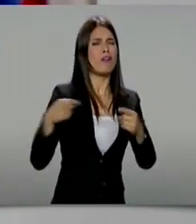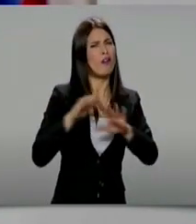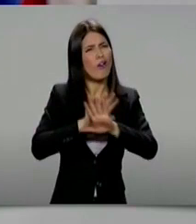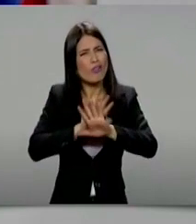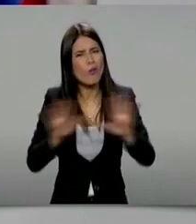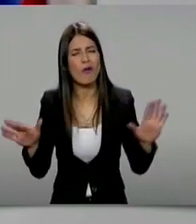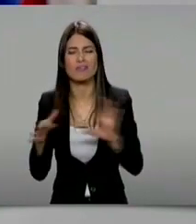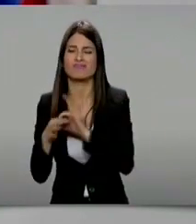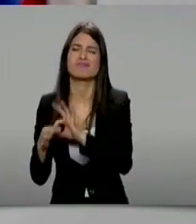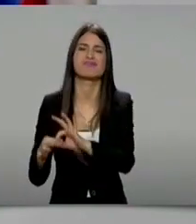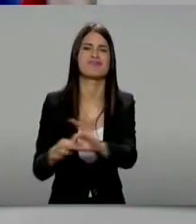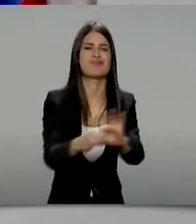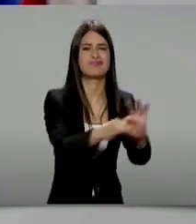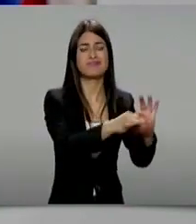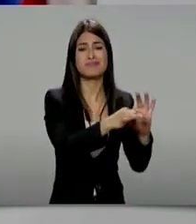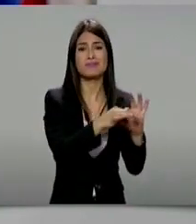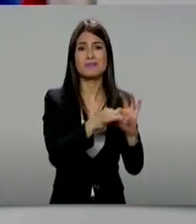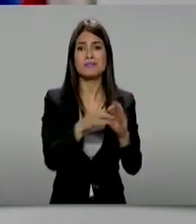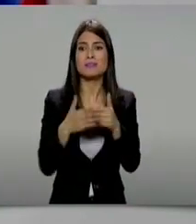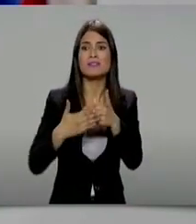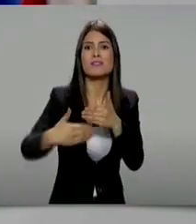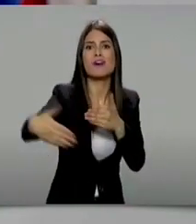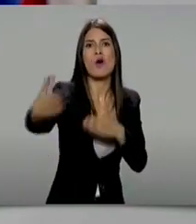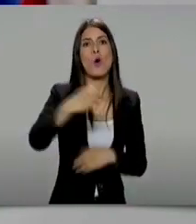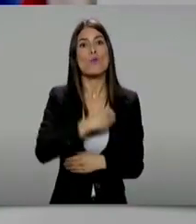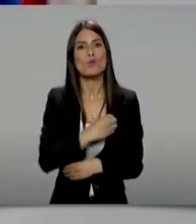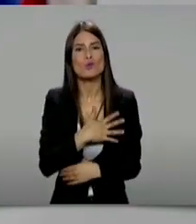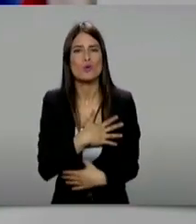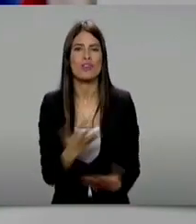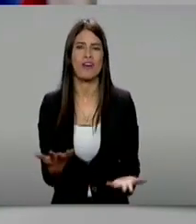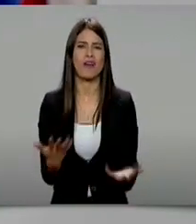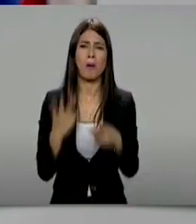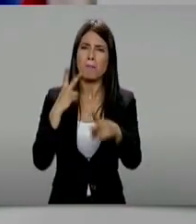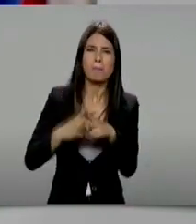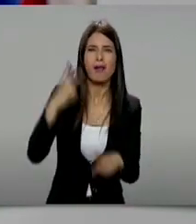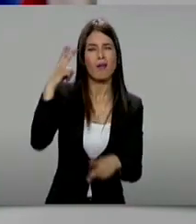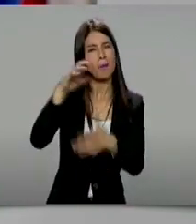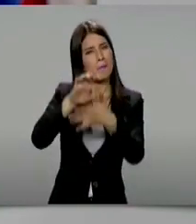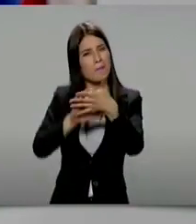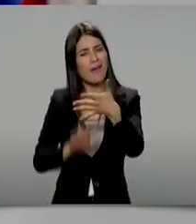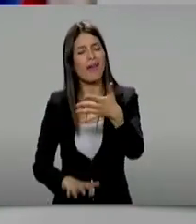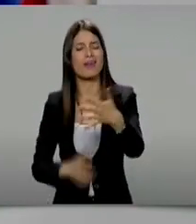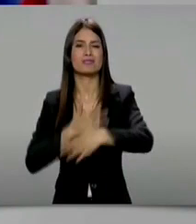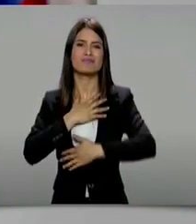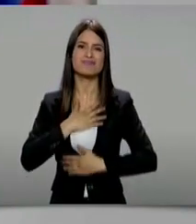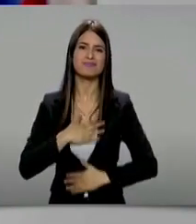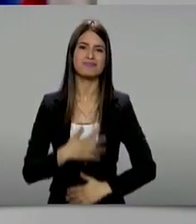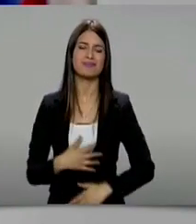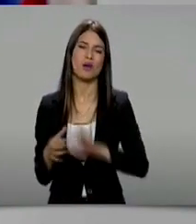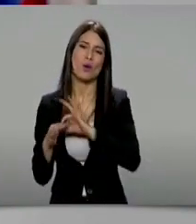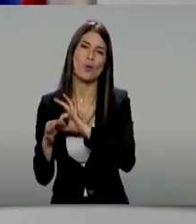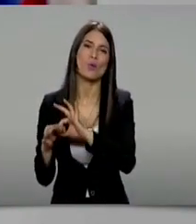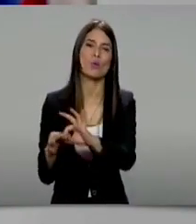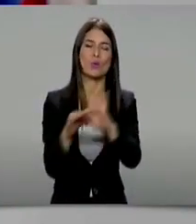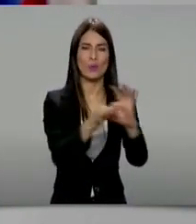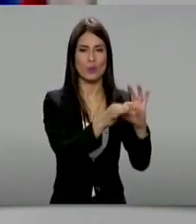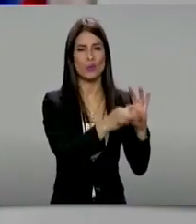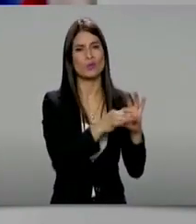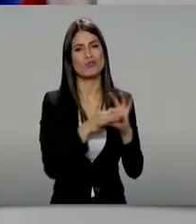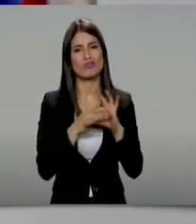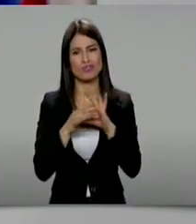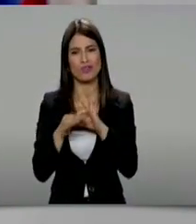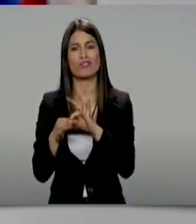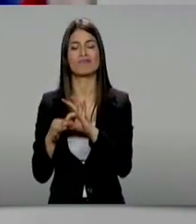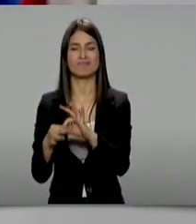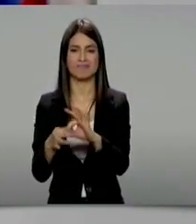manos llenas la las oportunidades de la tranquilidad la seguridad y la unión nos da